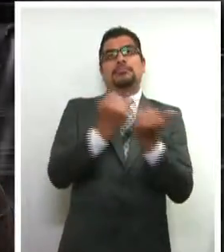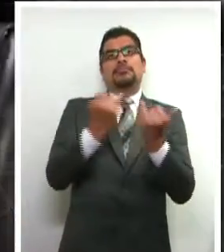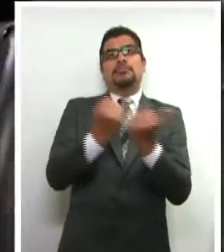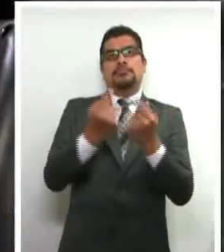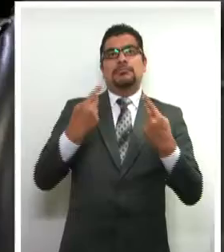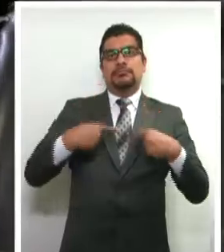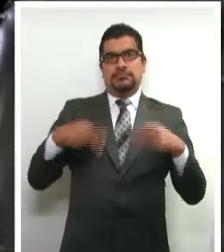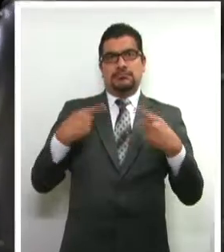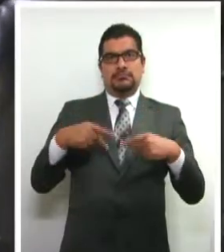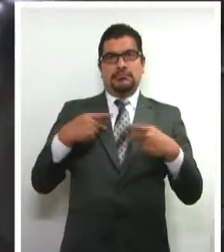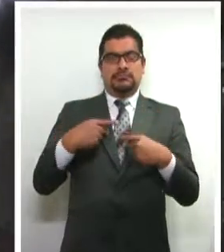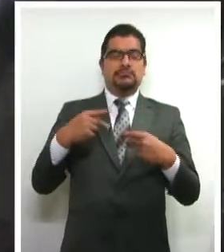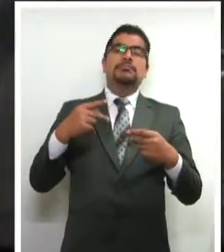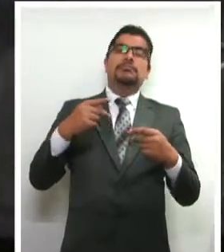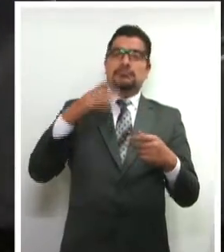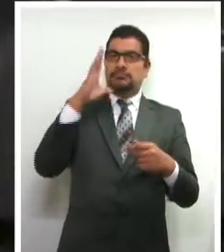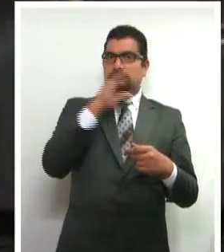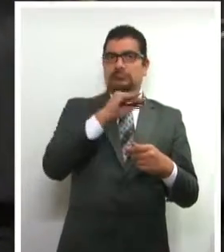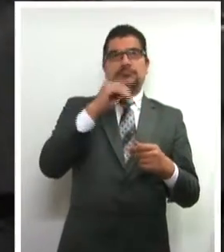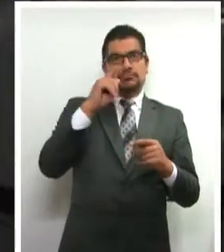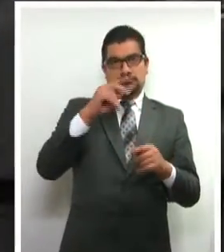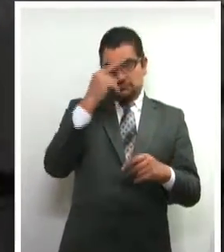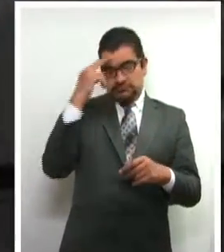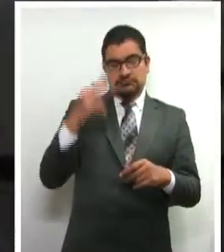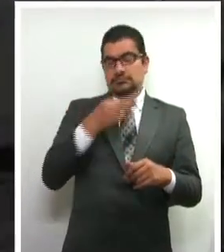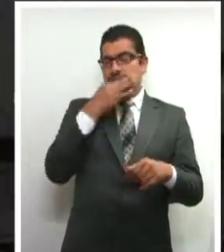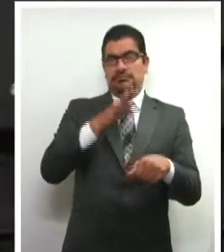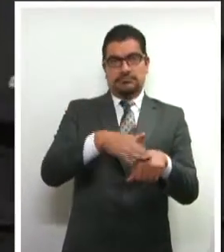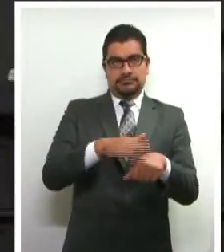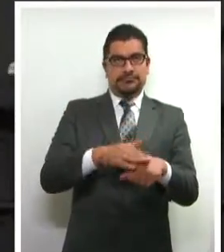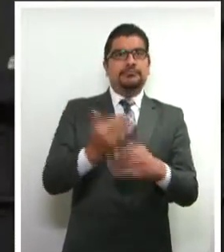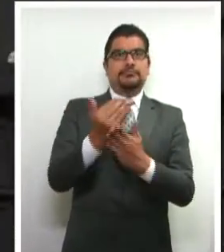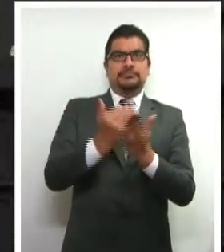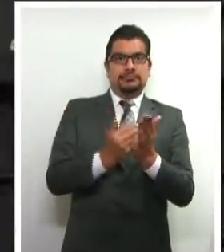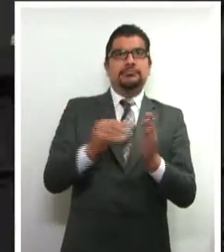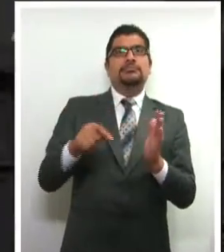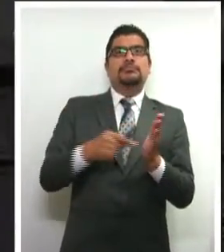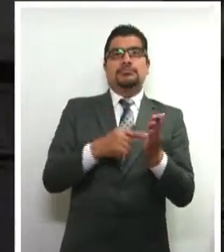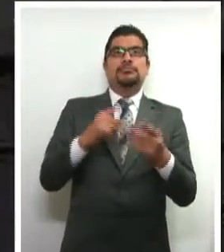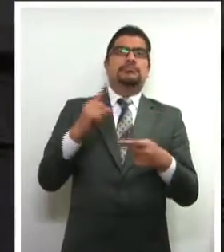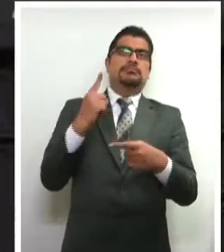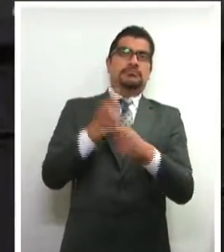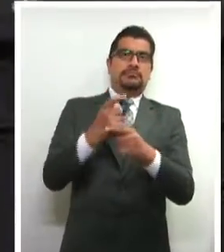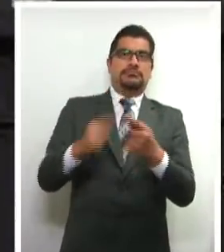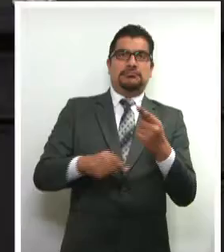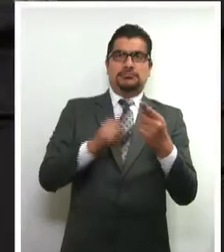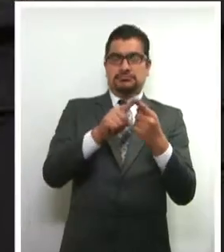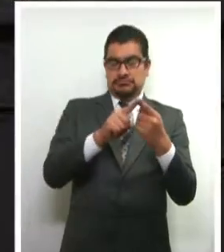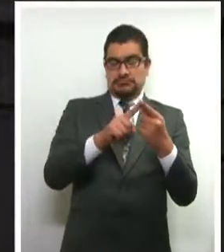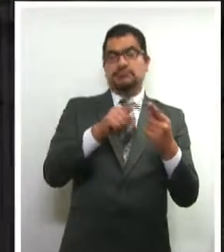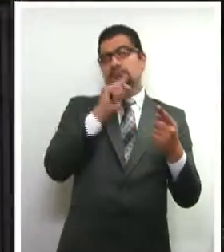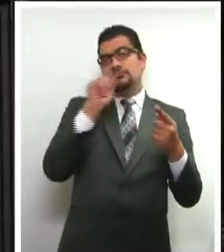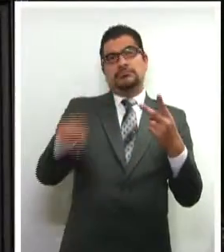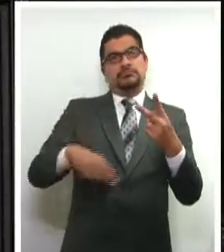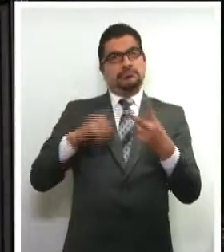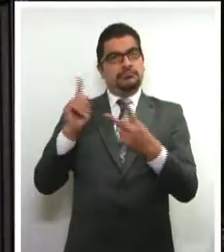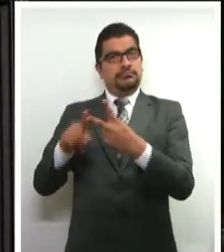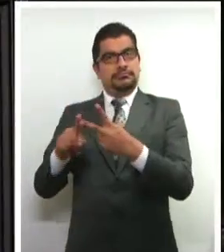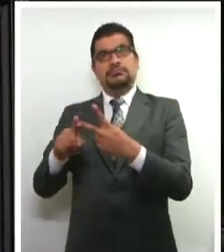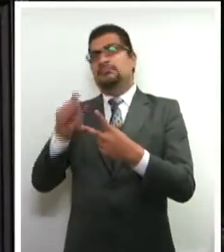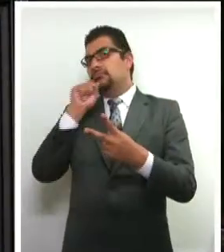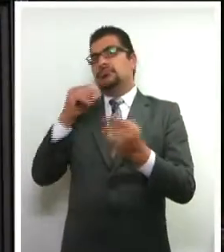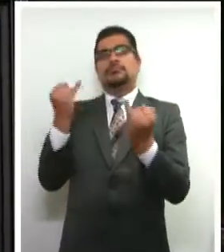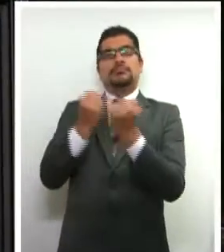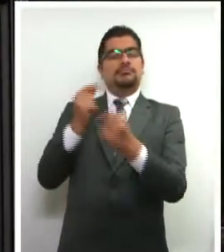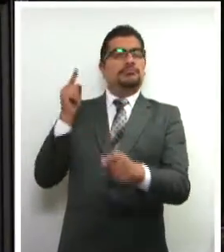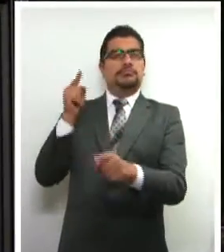personas afromexicanas. Eso con respecto a esta primera iniciativa. La segunda iniciativa que tiene